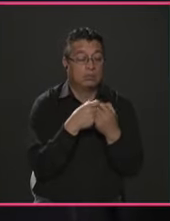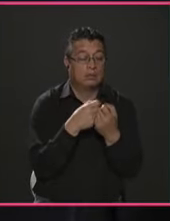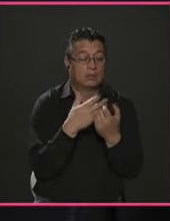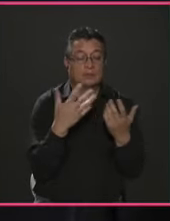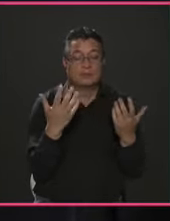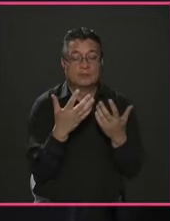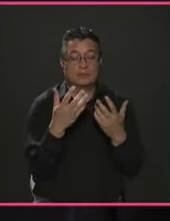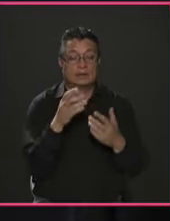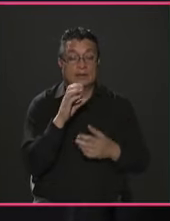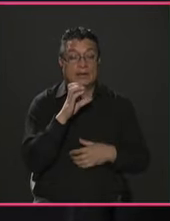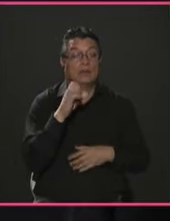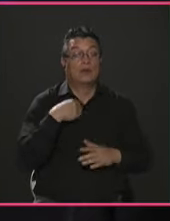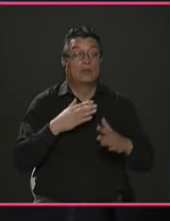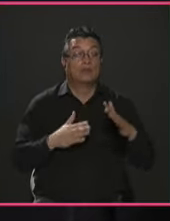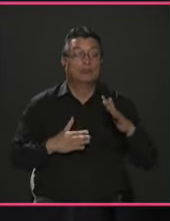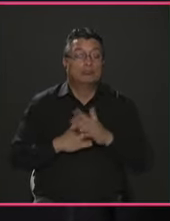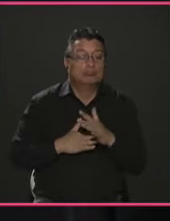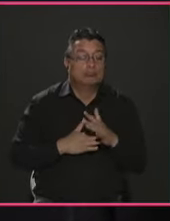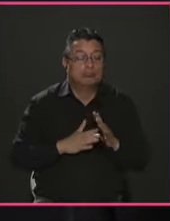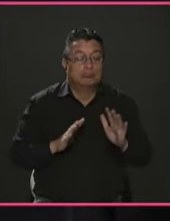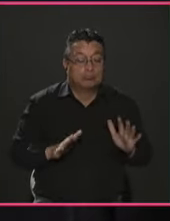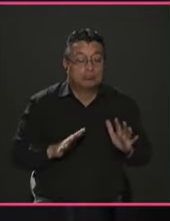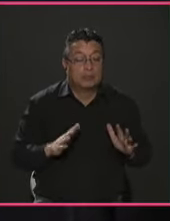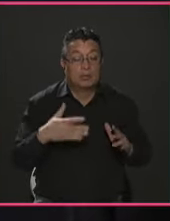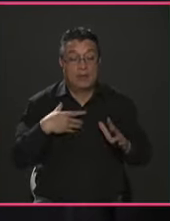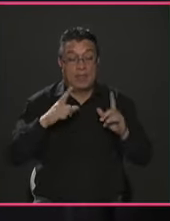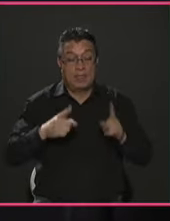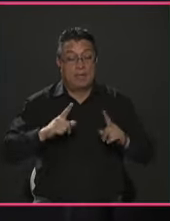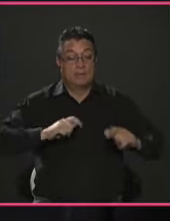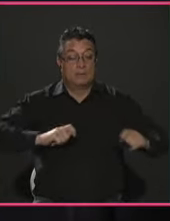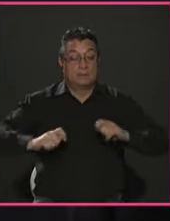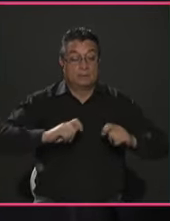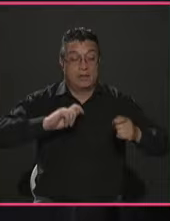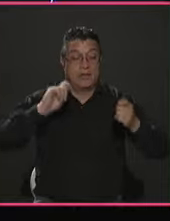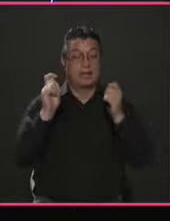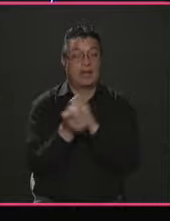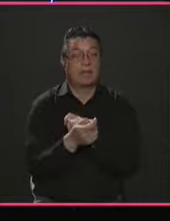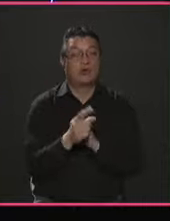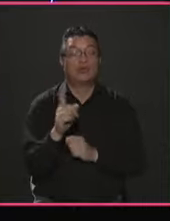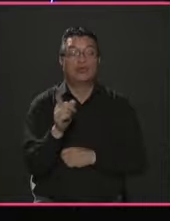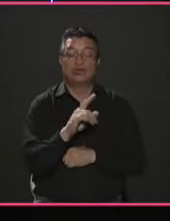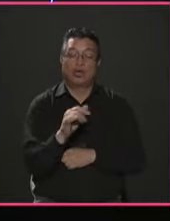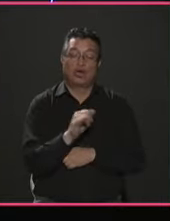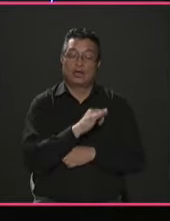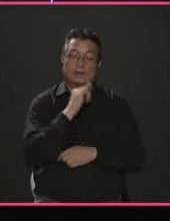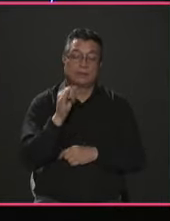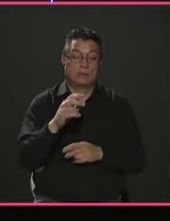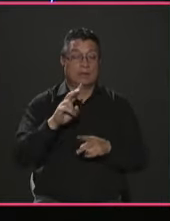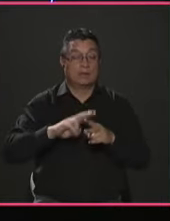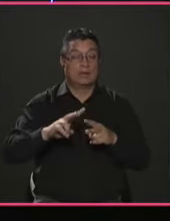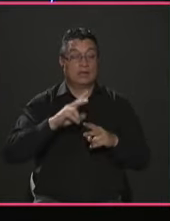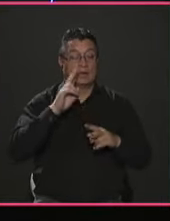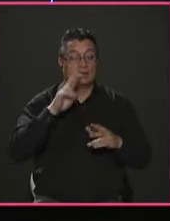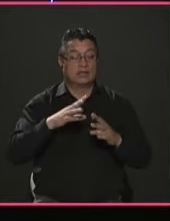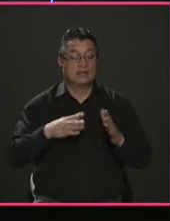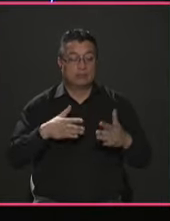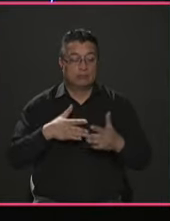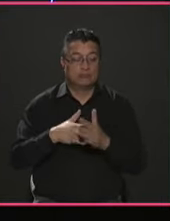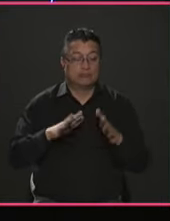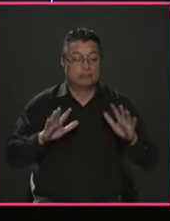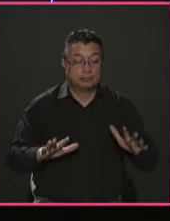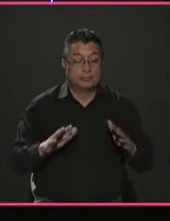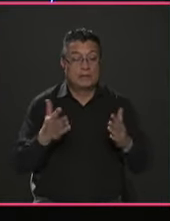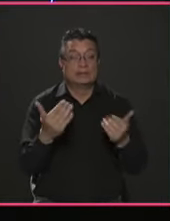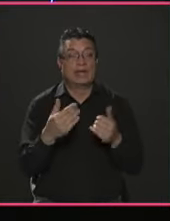llamaríamos el estatus quo Sí porque hay que gestionar ese cambio y ese cambio no se hace sin el estatus qu sí se necesita